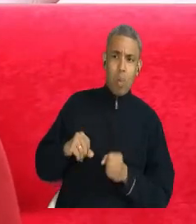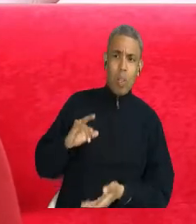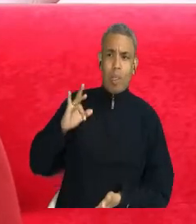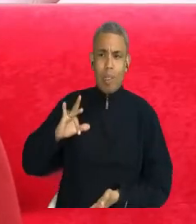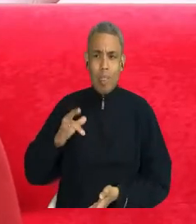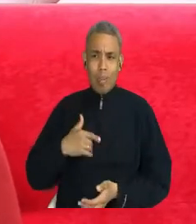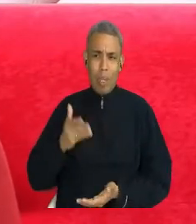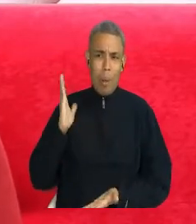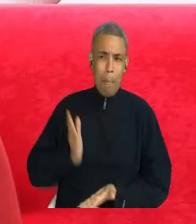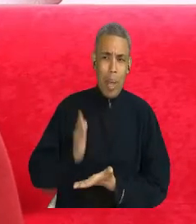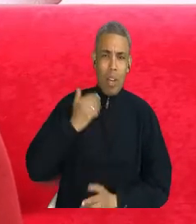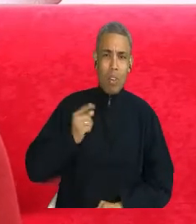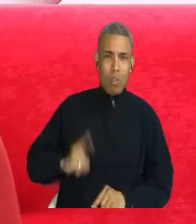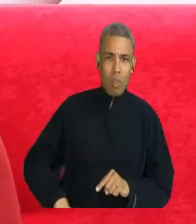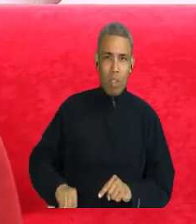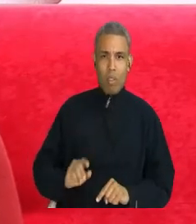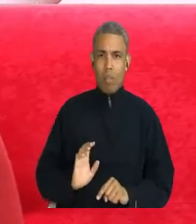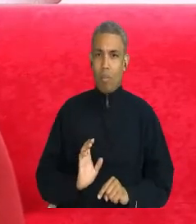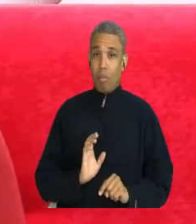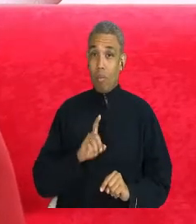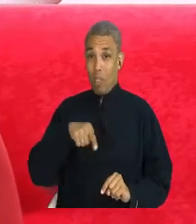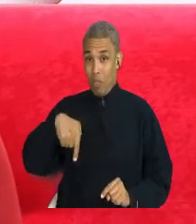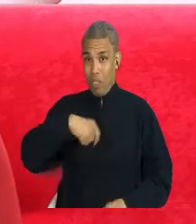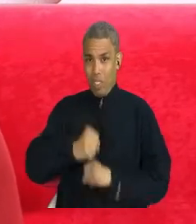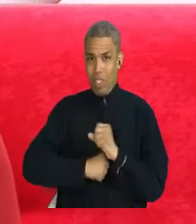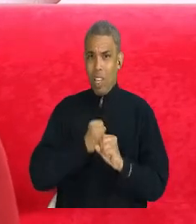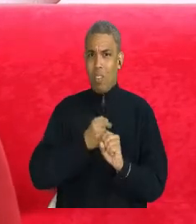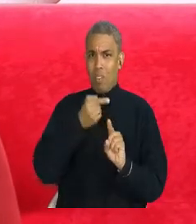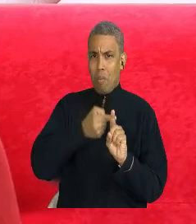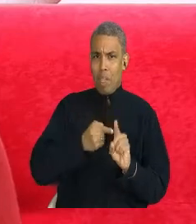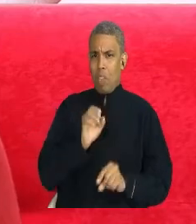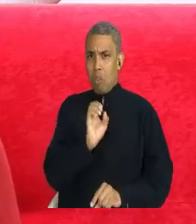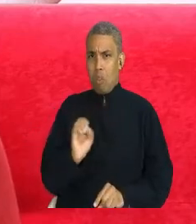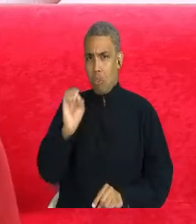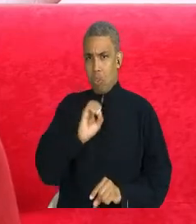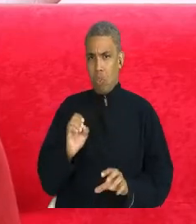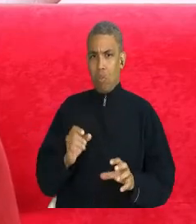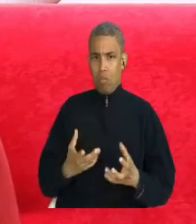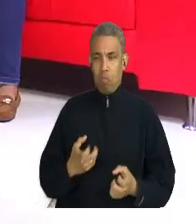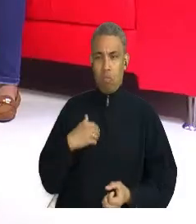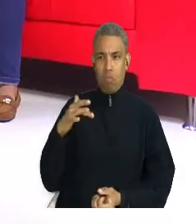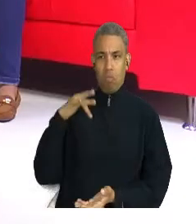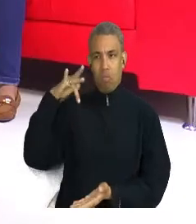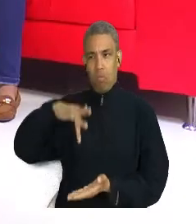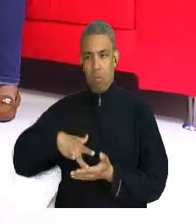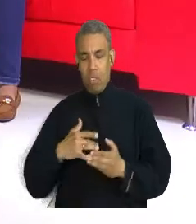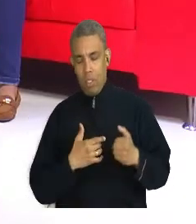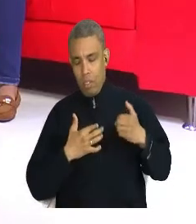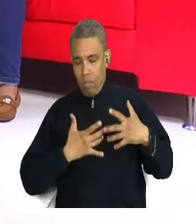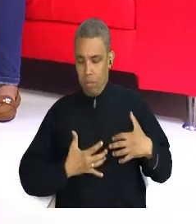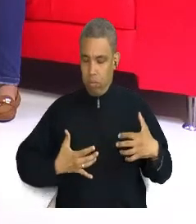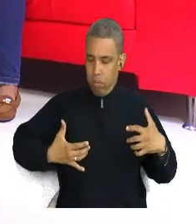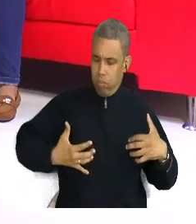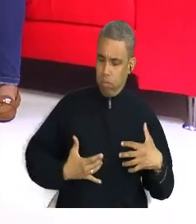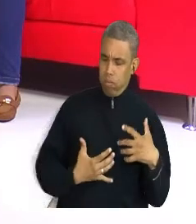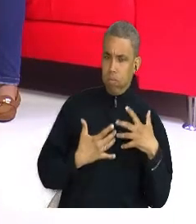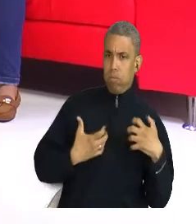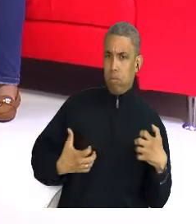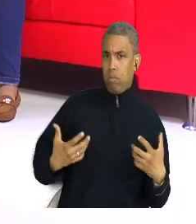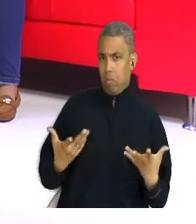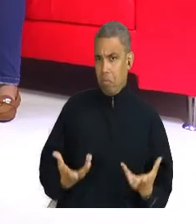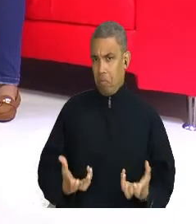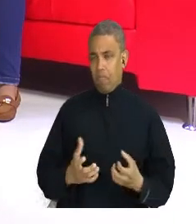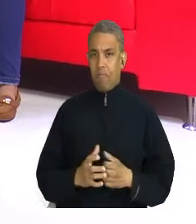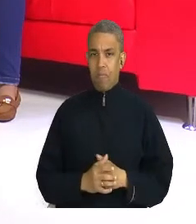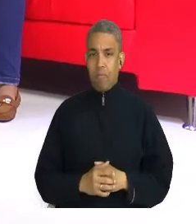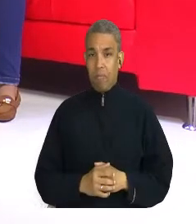quiere, este año, que es en octubre, si no estoy mal, es que se hace, planeo presentar. ¿Hay algún otro en el que te quieras presentar? ¿En el que estés